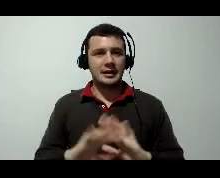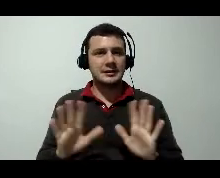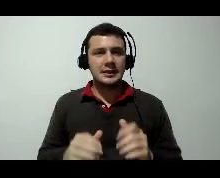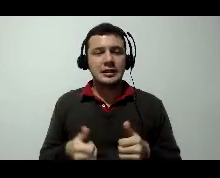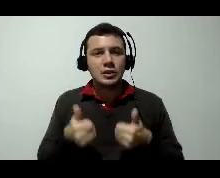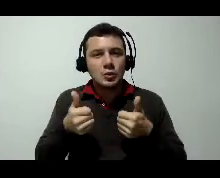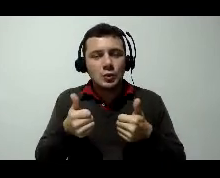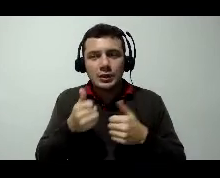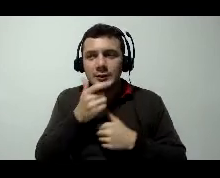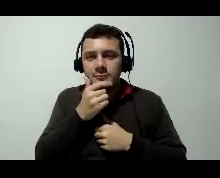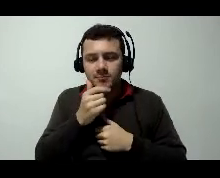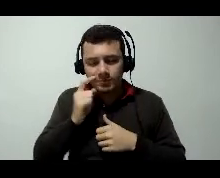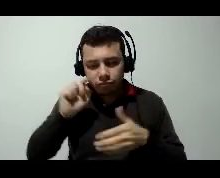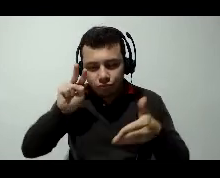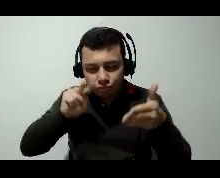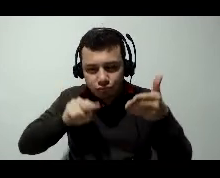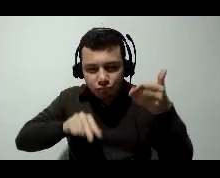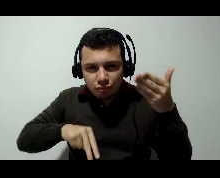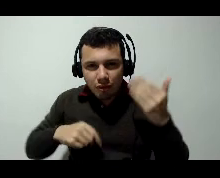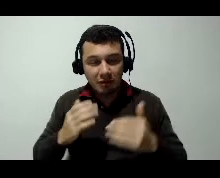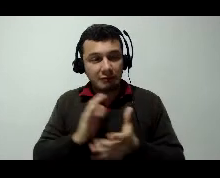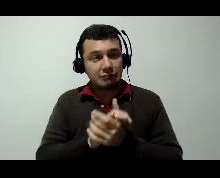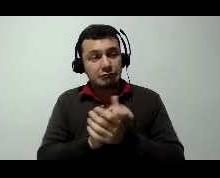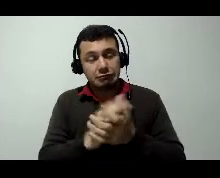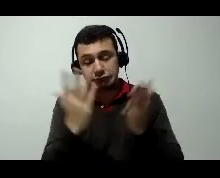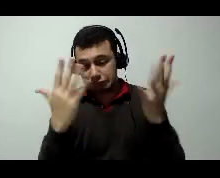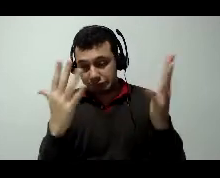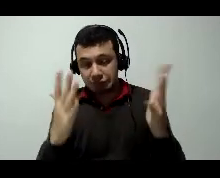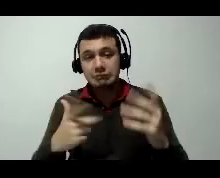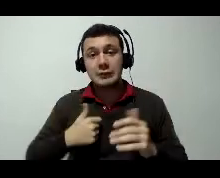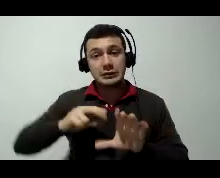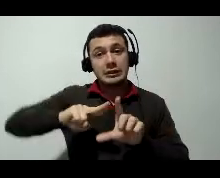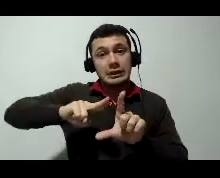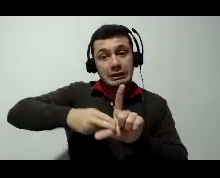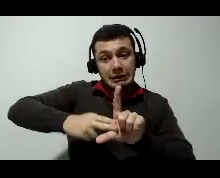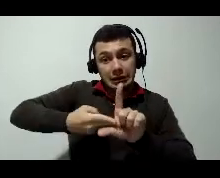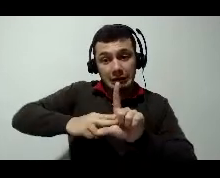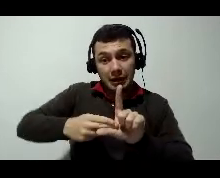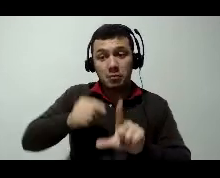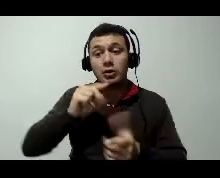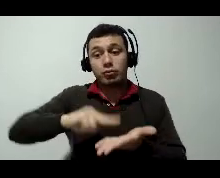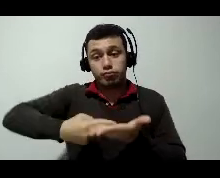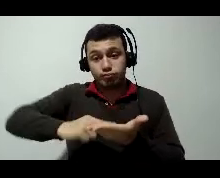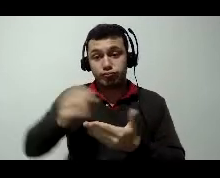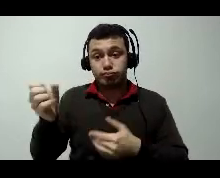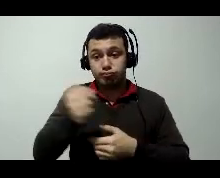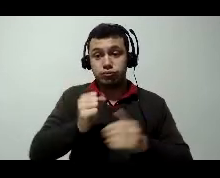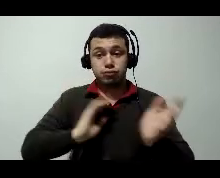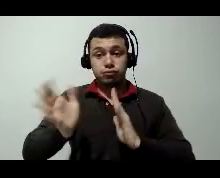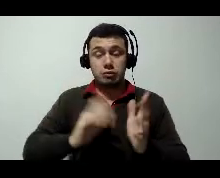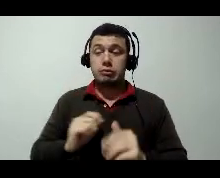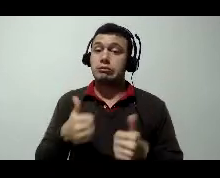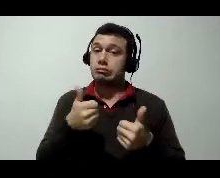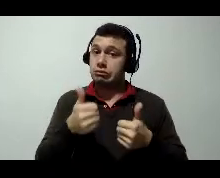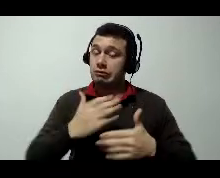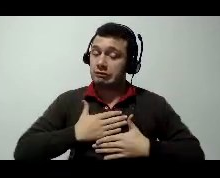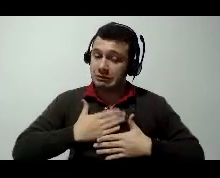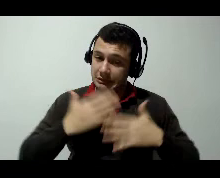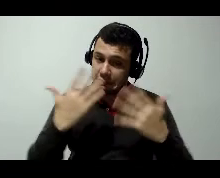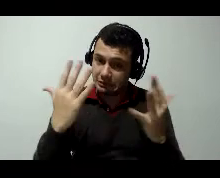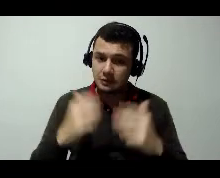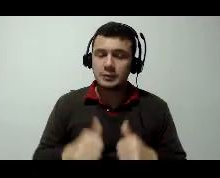aquí nos felicitan nuevamente porque haya intérprete, muchas gracias. Aquí estamos escuchando y leyendo siempre como todas